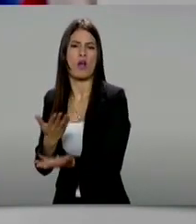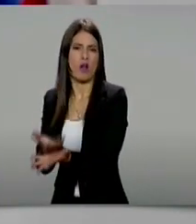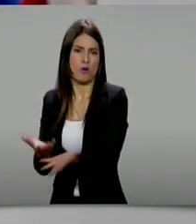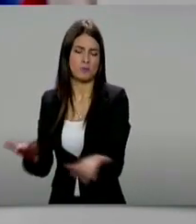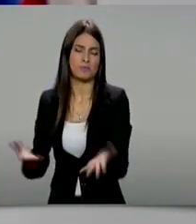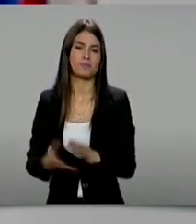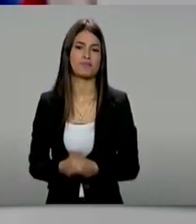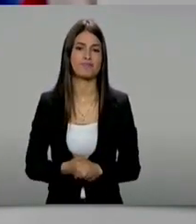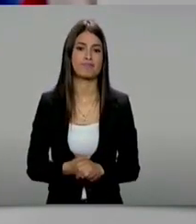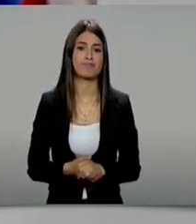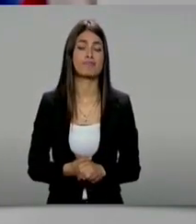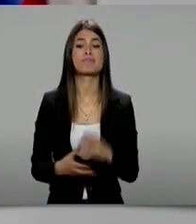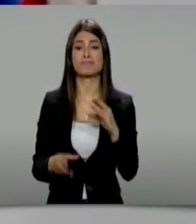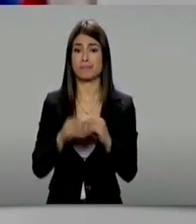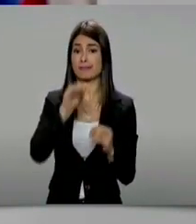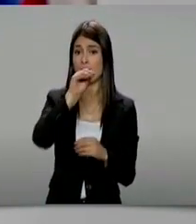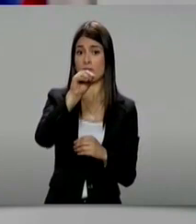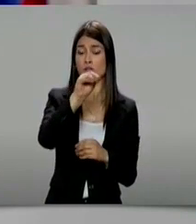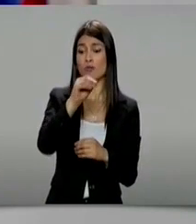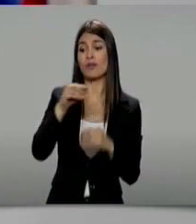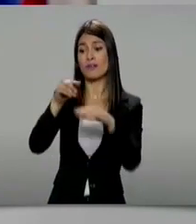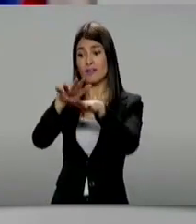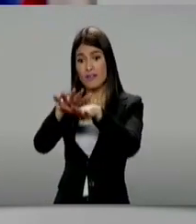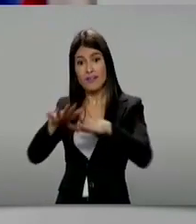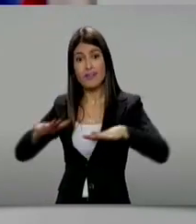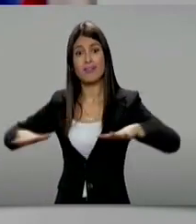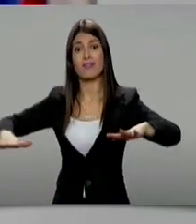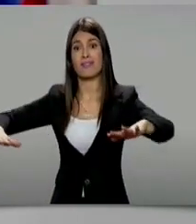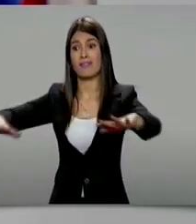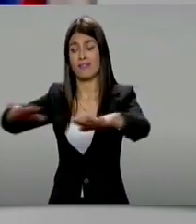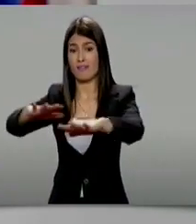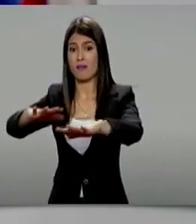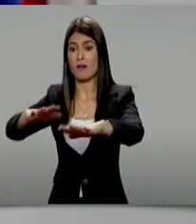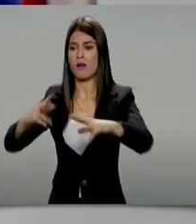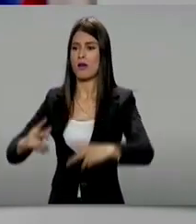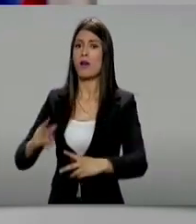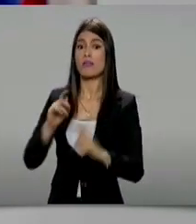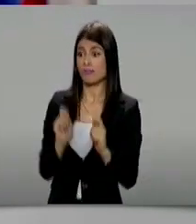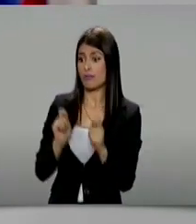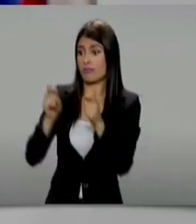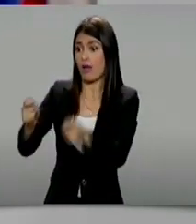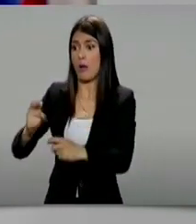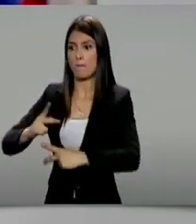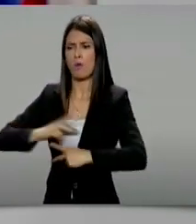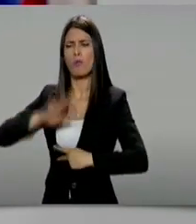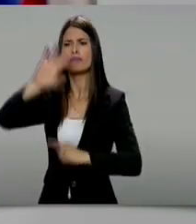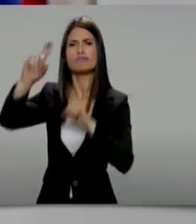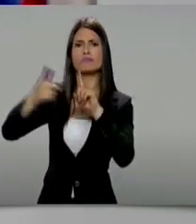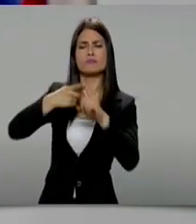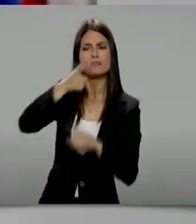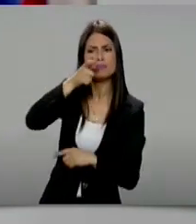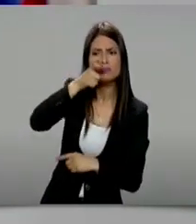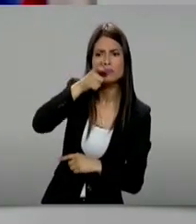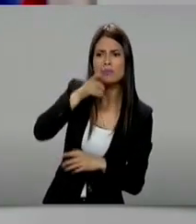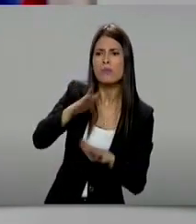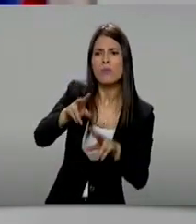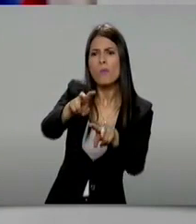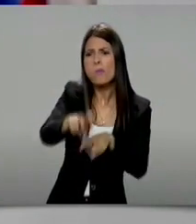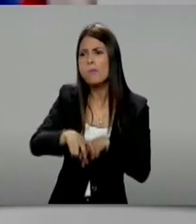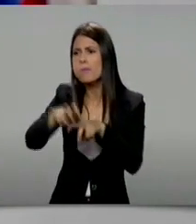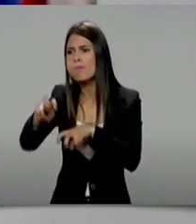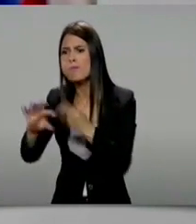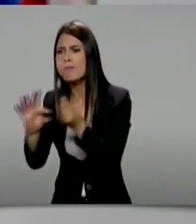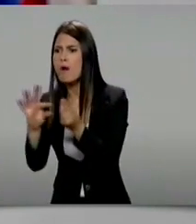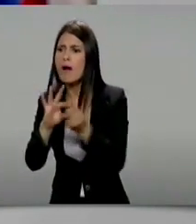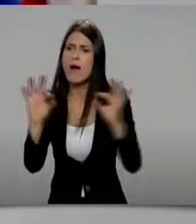este que está este predio libre de la presencia de cultivos ilícitos y para atacar